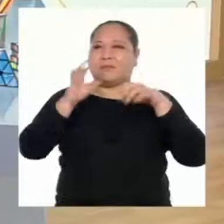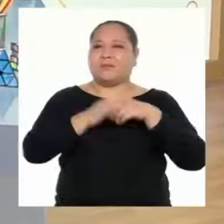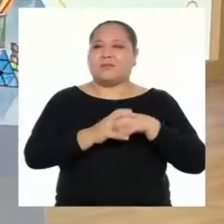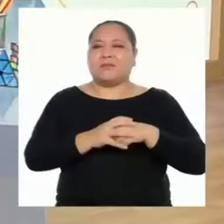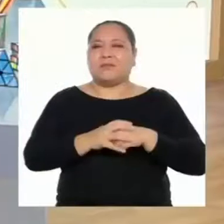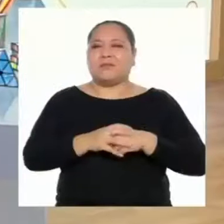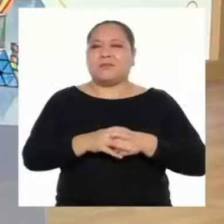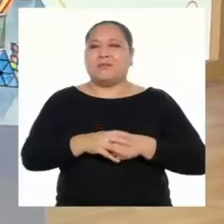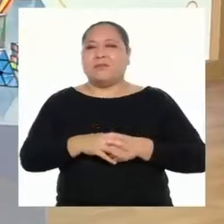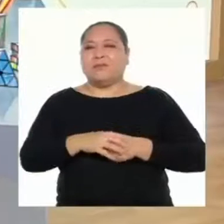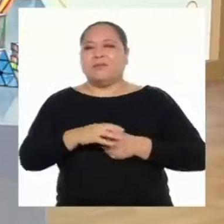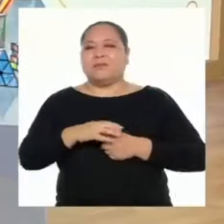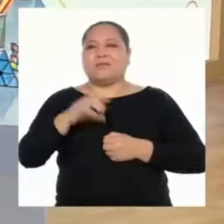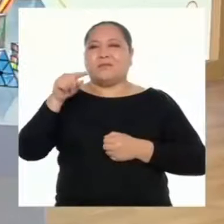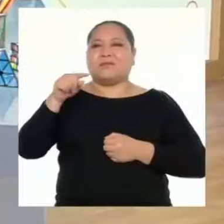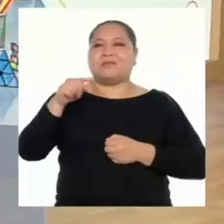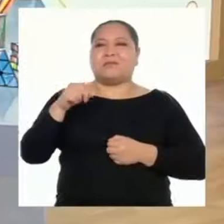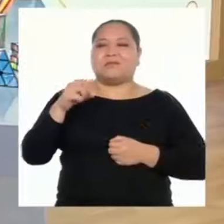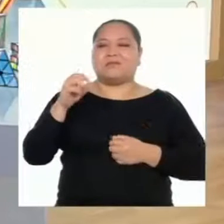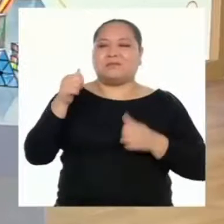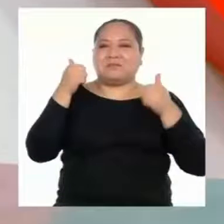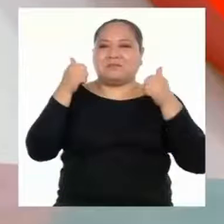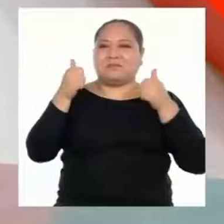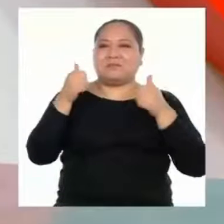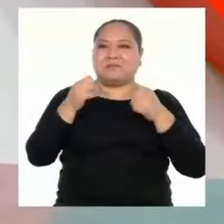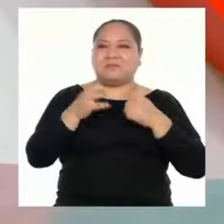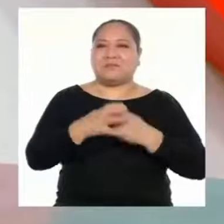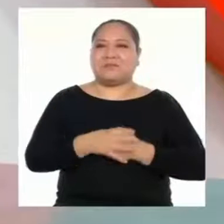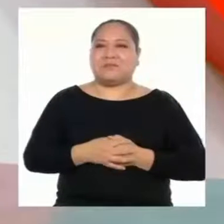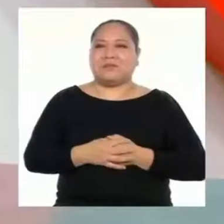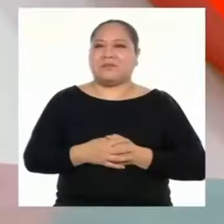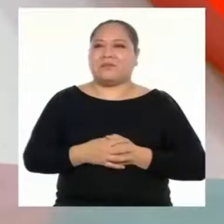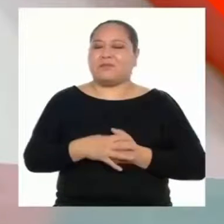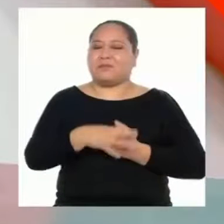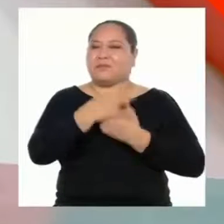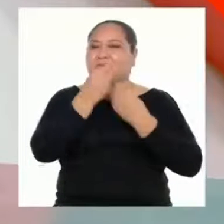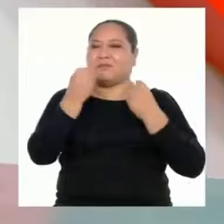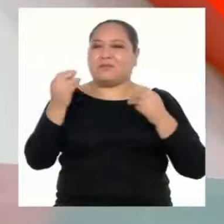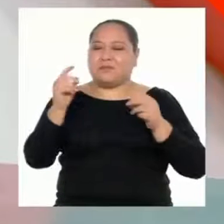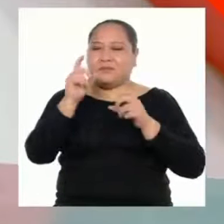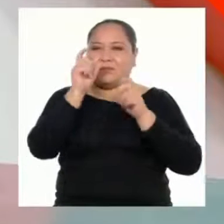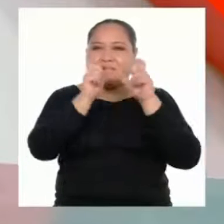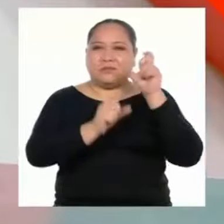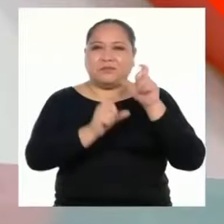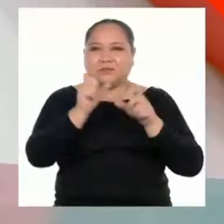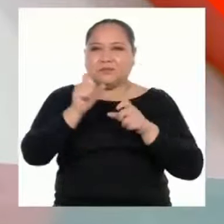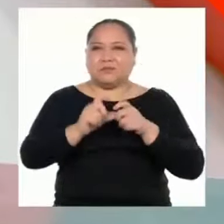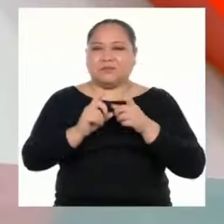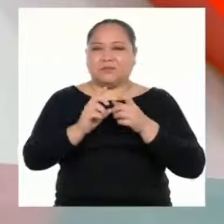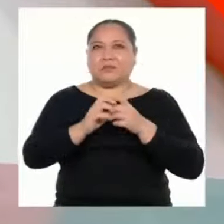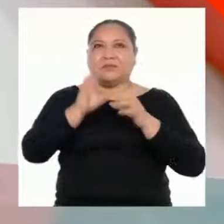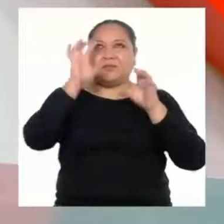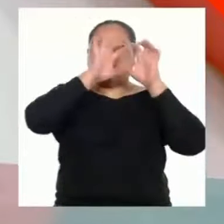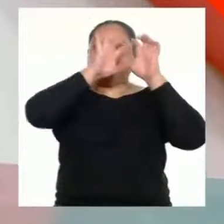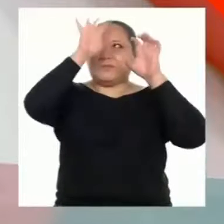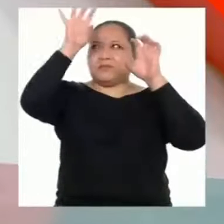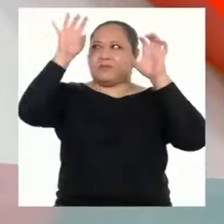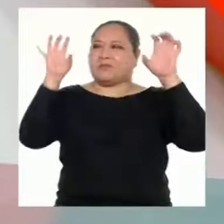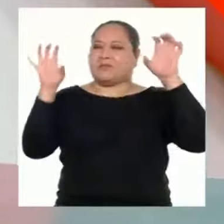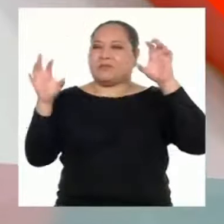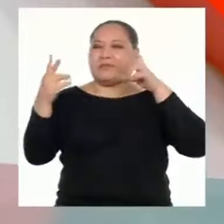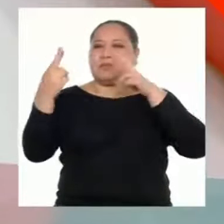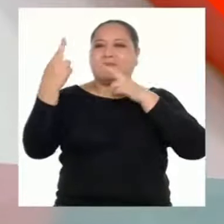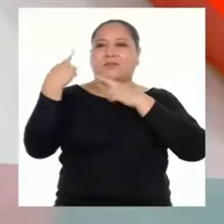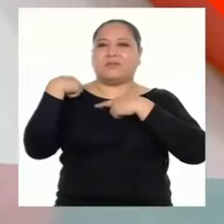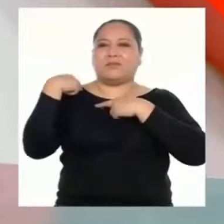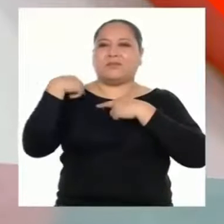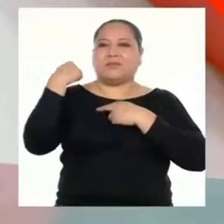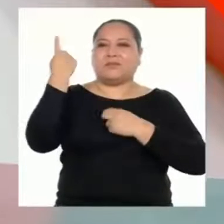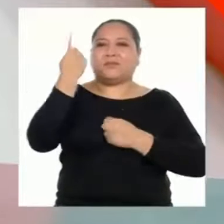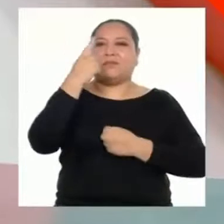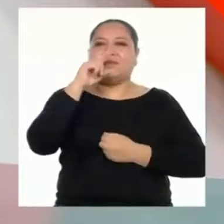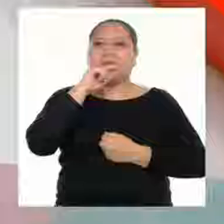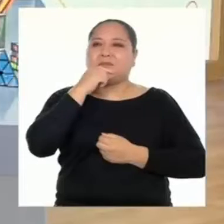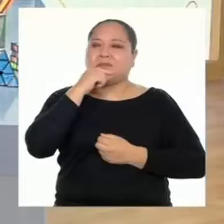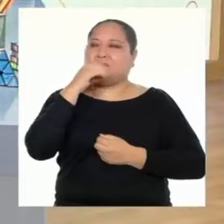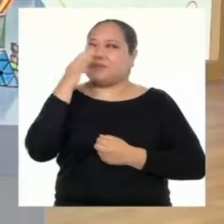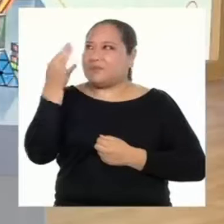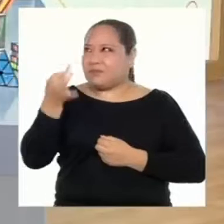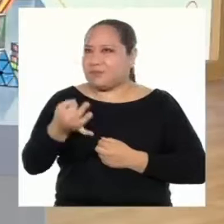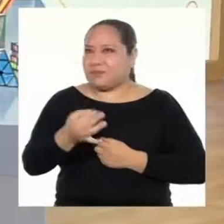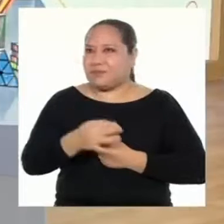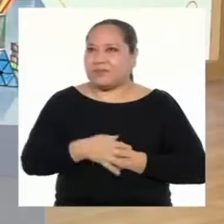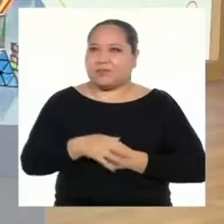la ciberfiesta esté bien chévere. Muchas personas pensarían que la decoración es un cargo solo para mujeres,